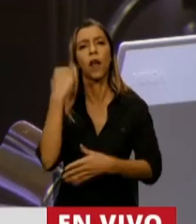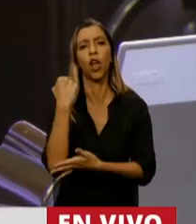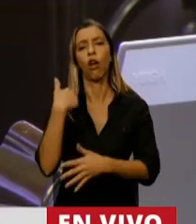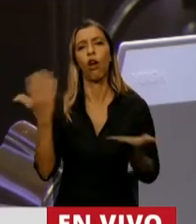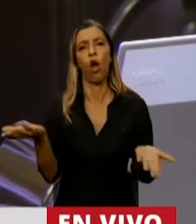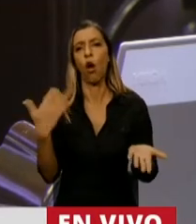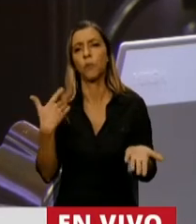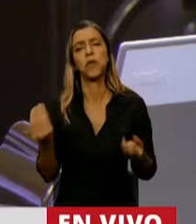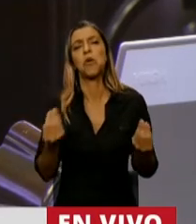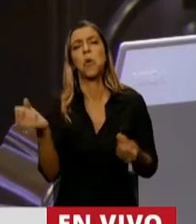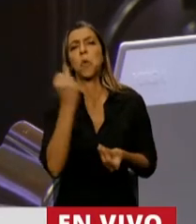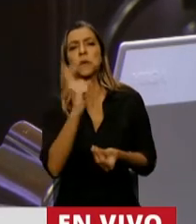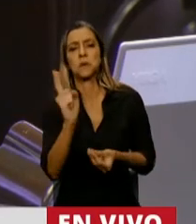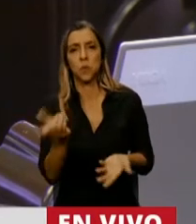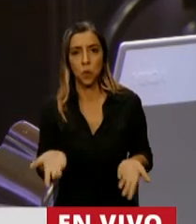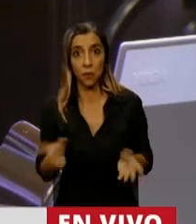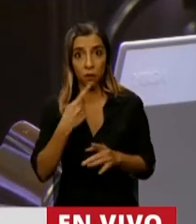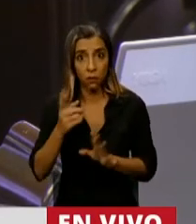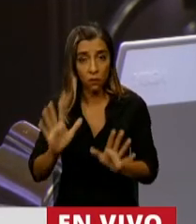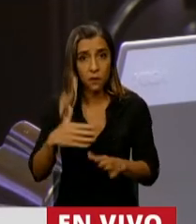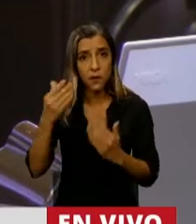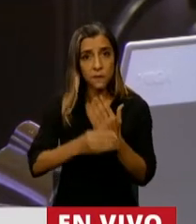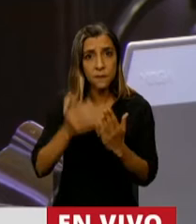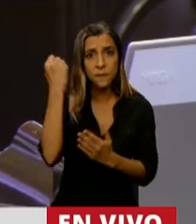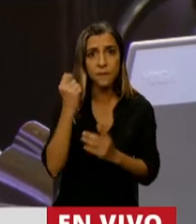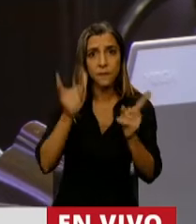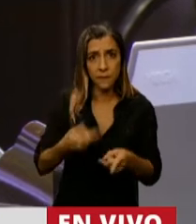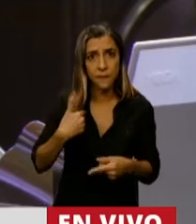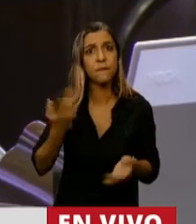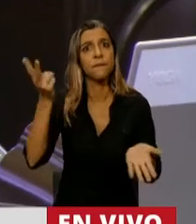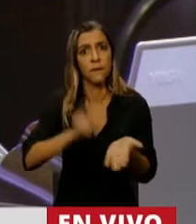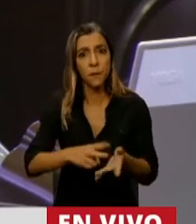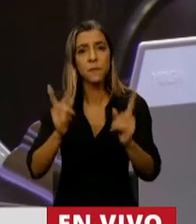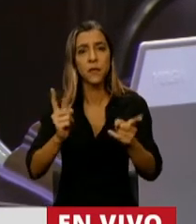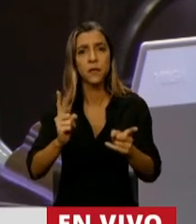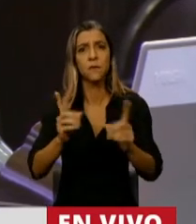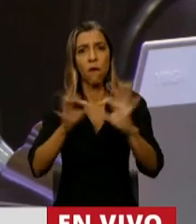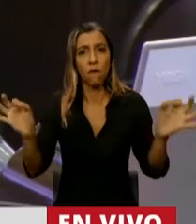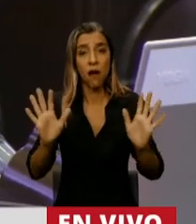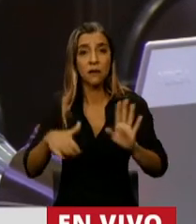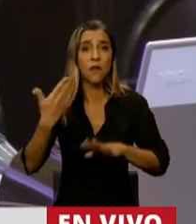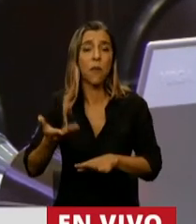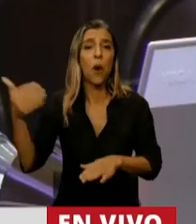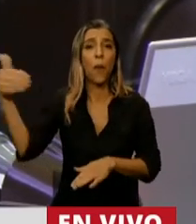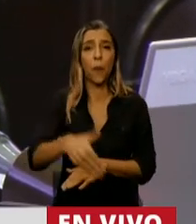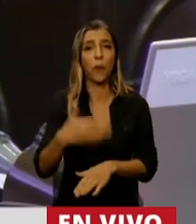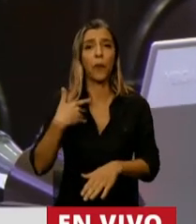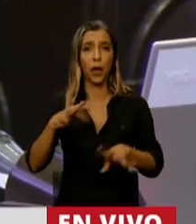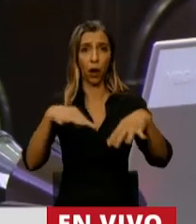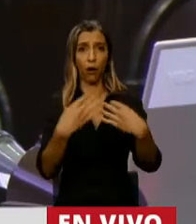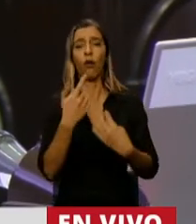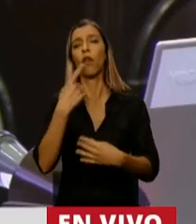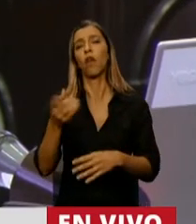importancia, y lo corroboró su ministro de Economía cuando vino al Parlamento y dijo que iba a zarasear. Y realmente